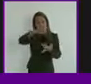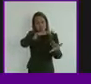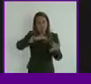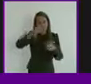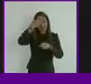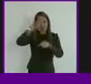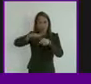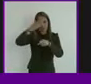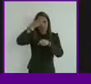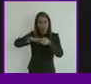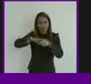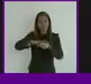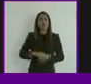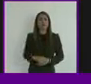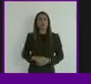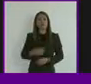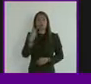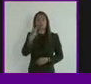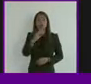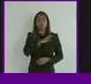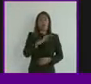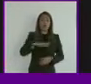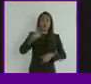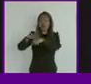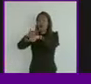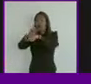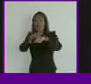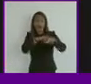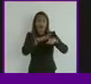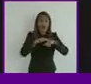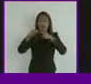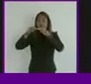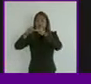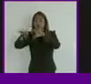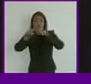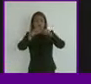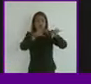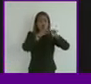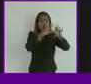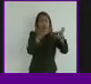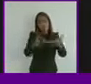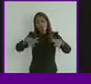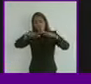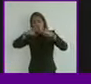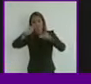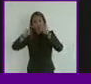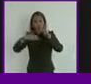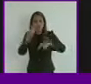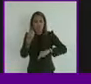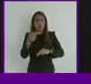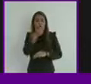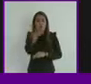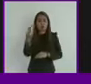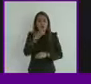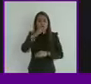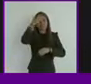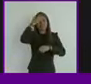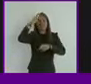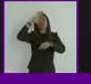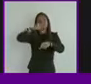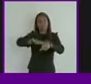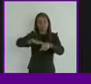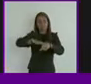podemos generar mayor difusión en cualquier parte del mundo, ¿no? Y que ustedes estarán dejando la huella que corresponda